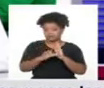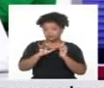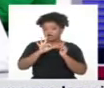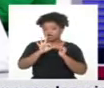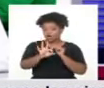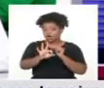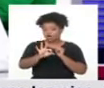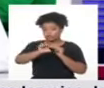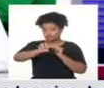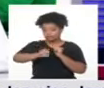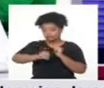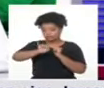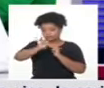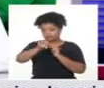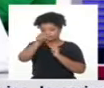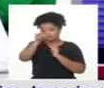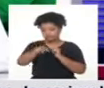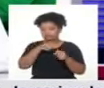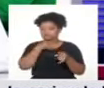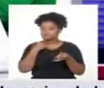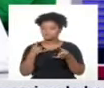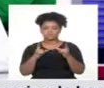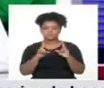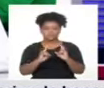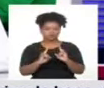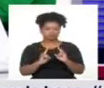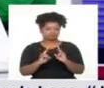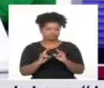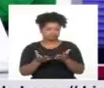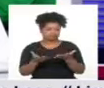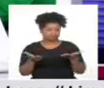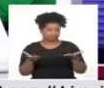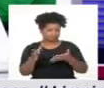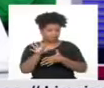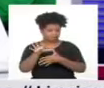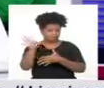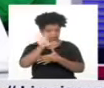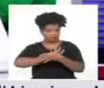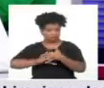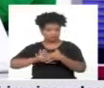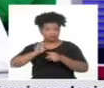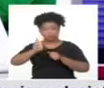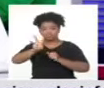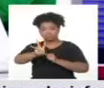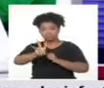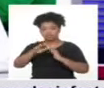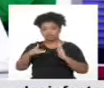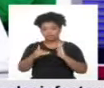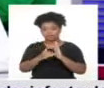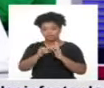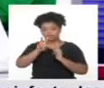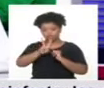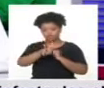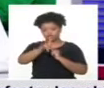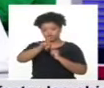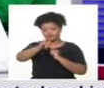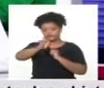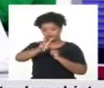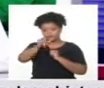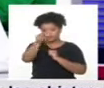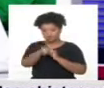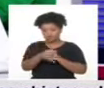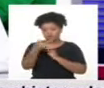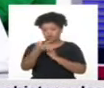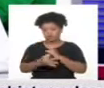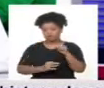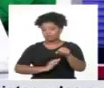124.807 personas y fallecen en nuestra región ayer 3.213 personas con